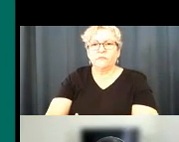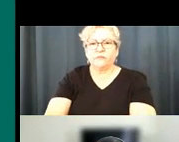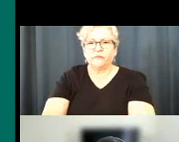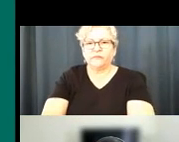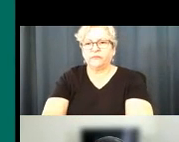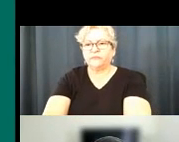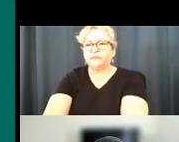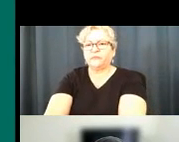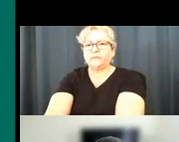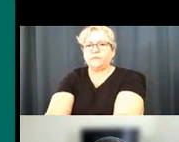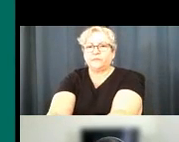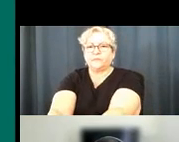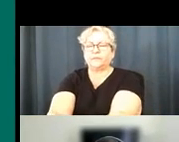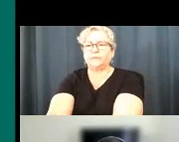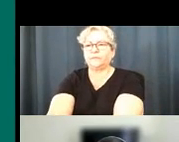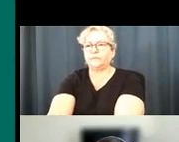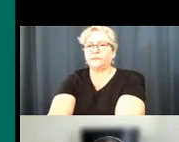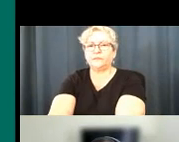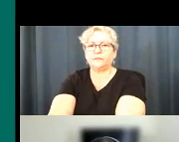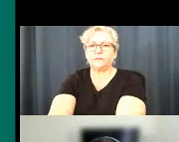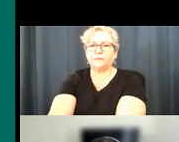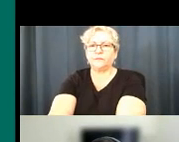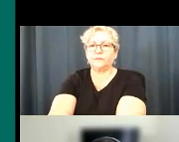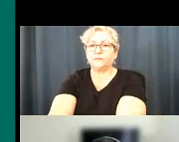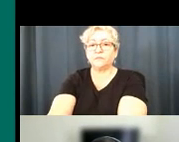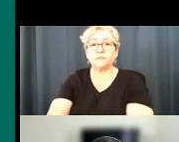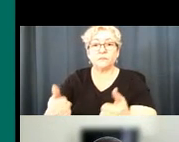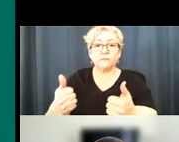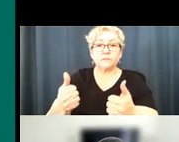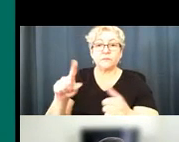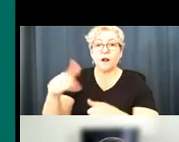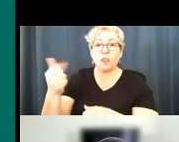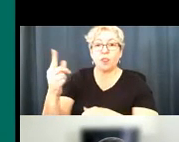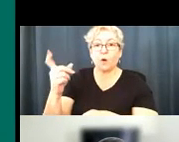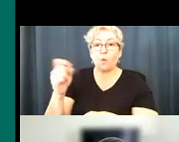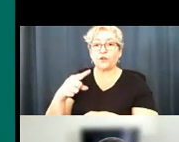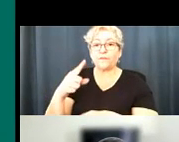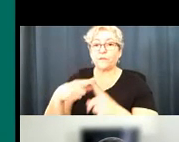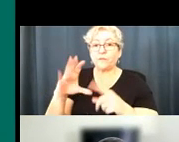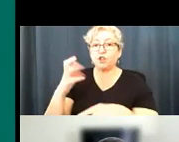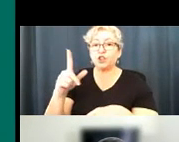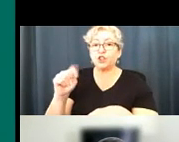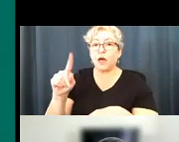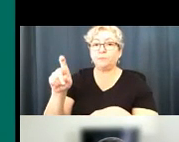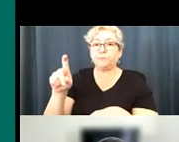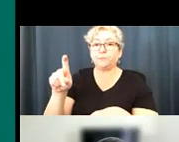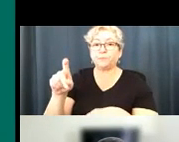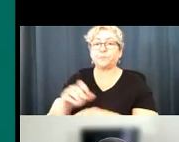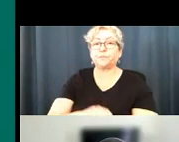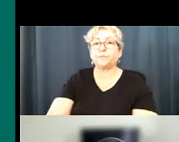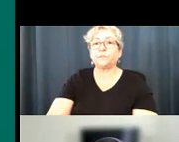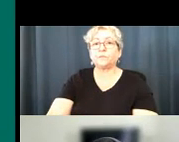El intérprete no está escuchando nada, perdón, no se oye nada. Creo que no están diciendo nada. ¿Hay alguna otra pregunta en el chat?